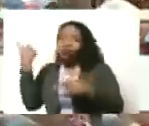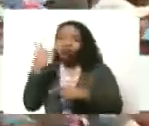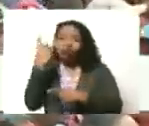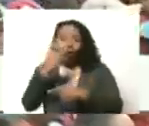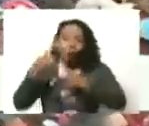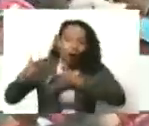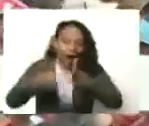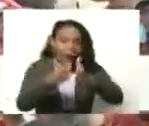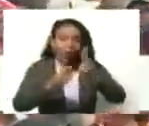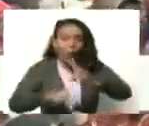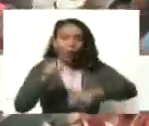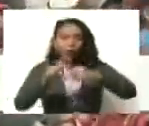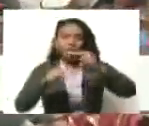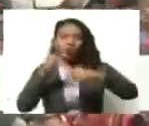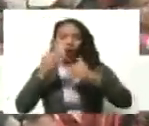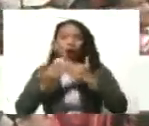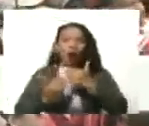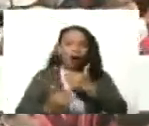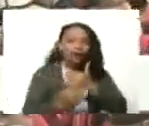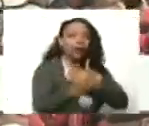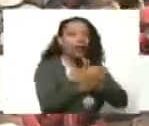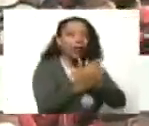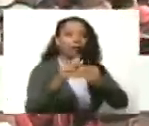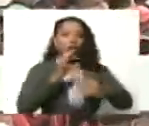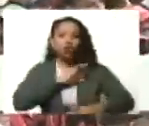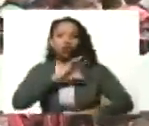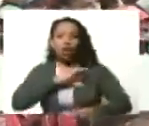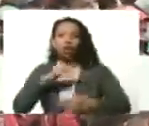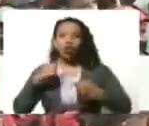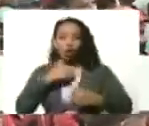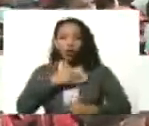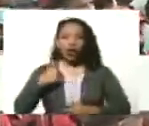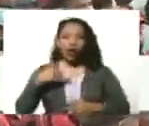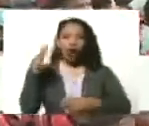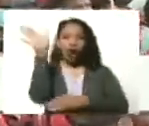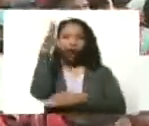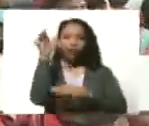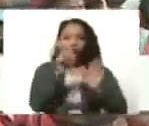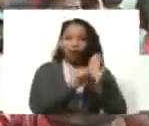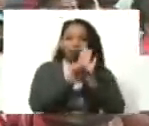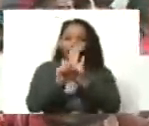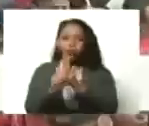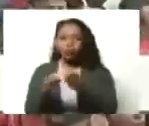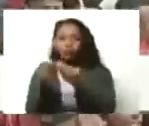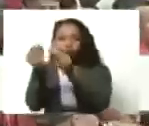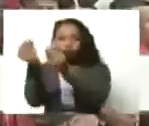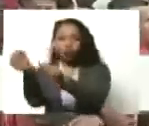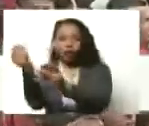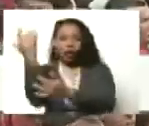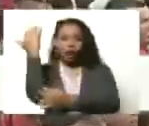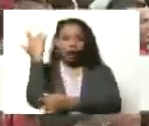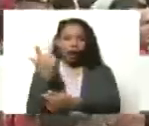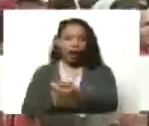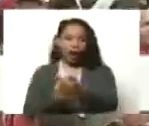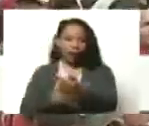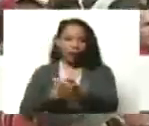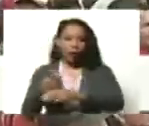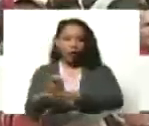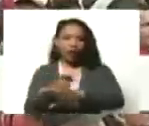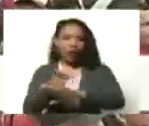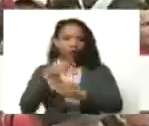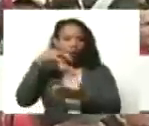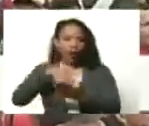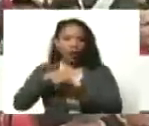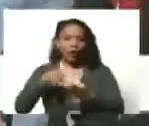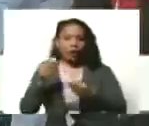construcción de nuestro socialismo. Yo le quiero entregar a esta compañera este estandarte que me va a entregar el hermano Rafael Lacaba, para entregárselo